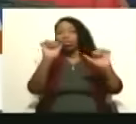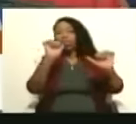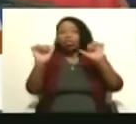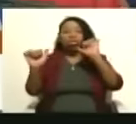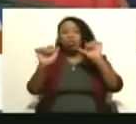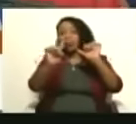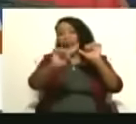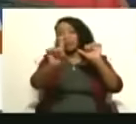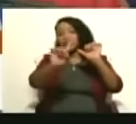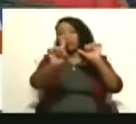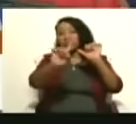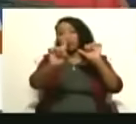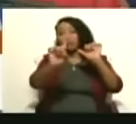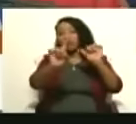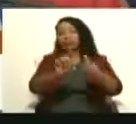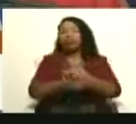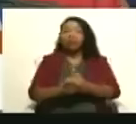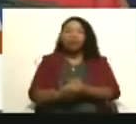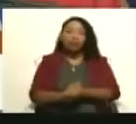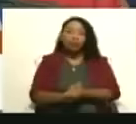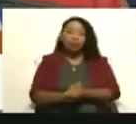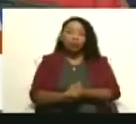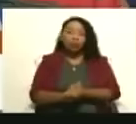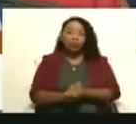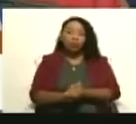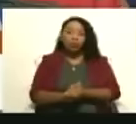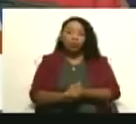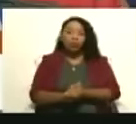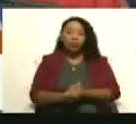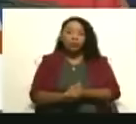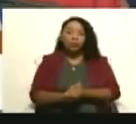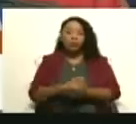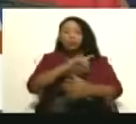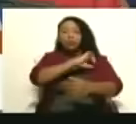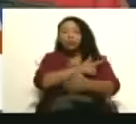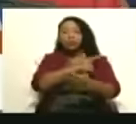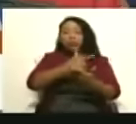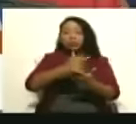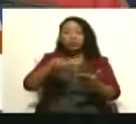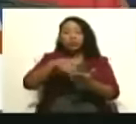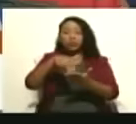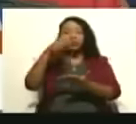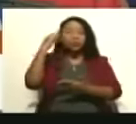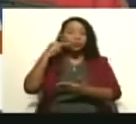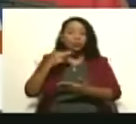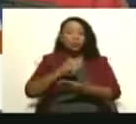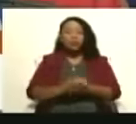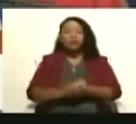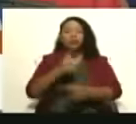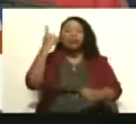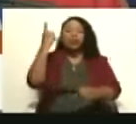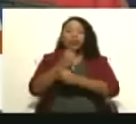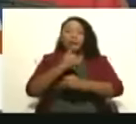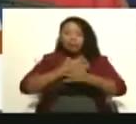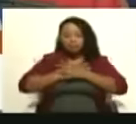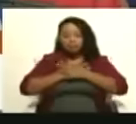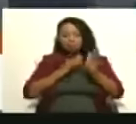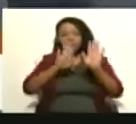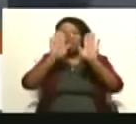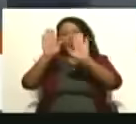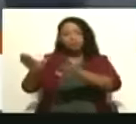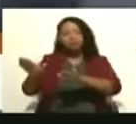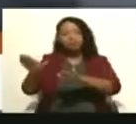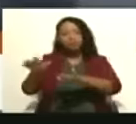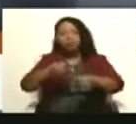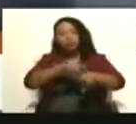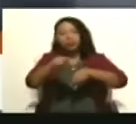alcohólicas. En los centros de votación, la Fuerza Armada Nacional Bolivariana está en el deber de colaborar con el coordinador del centro